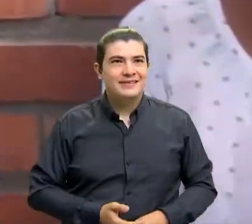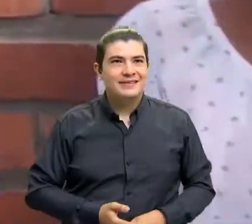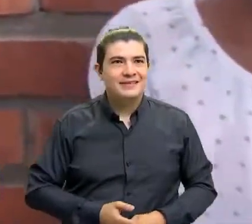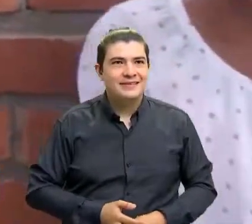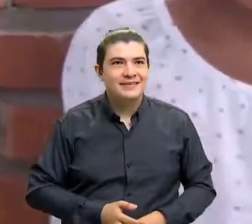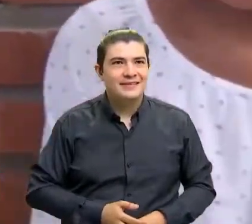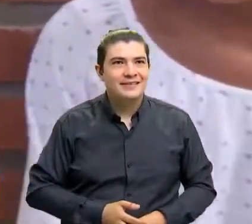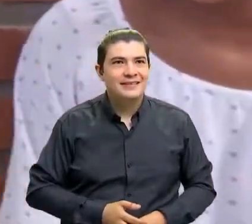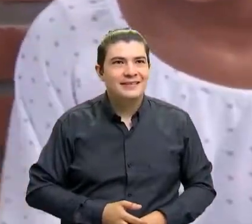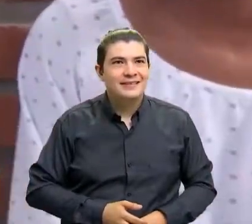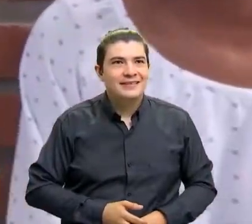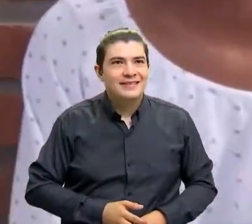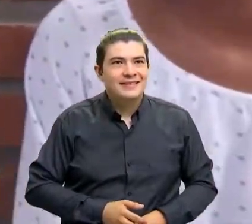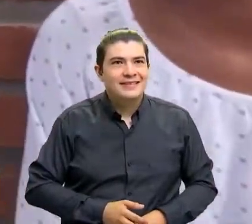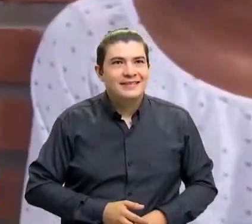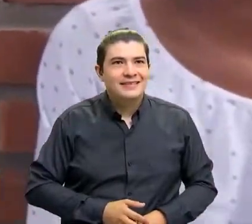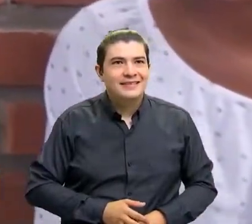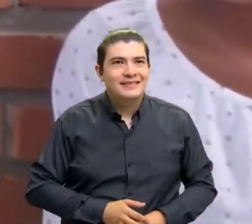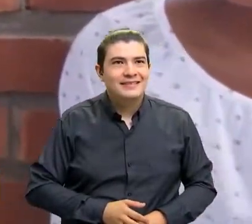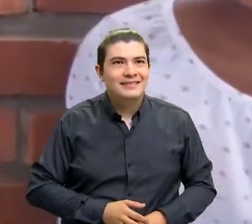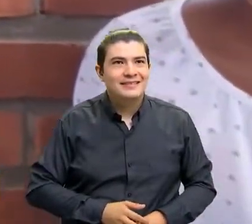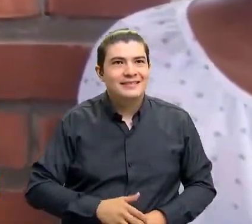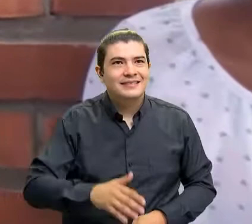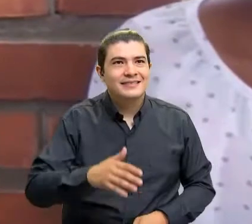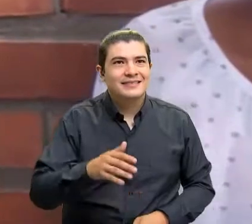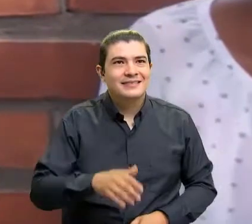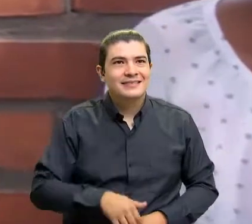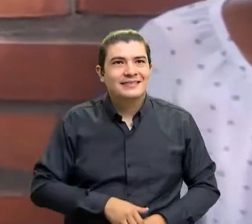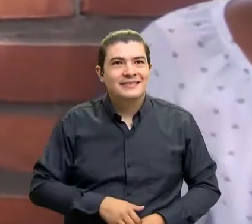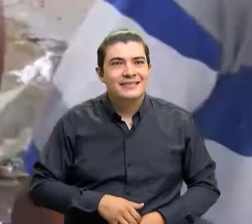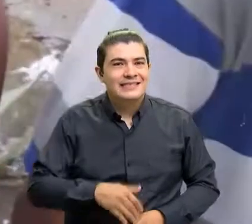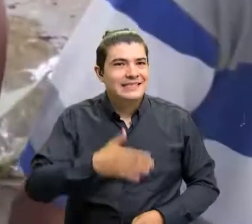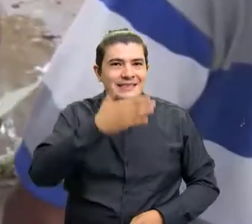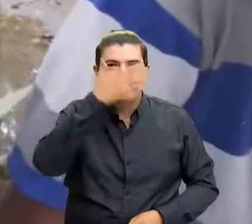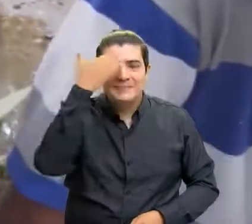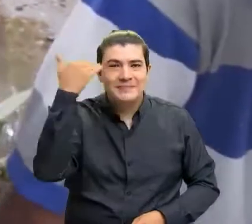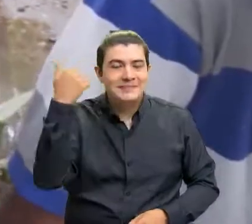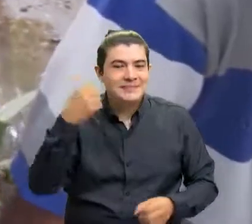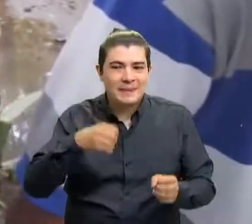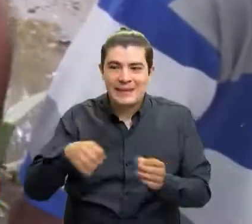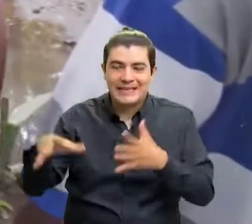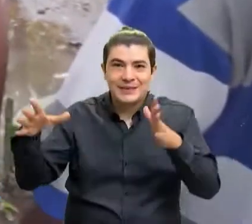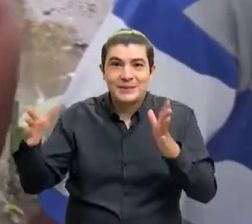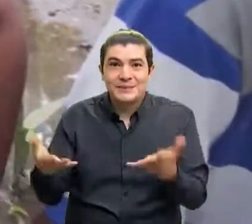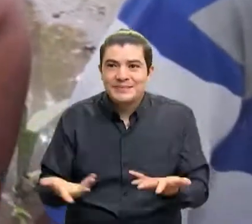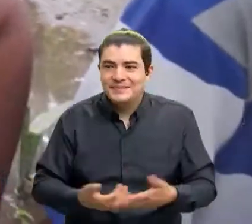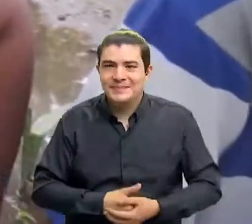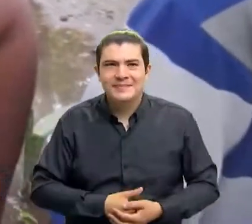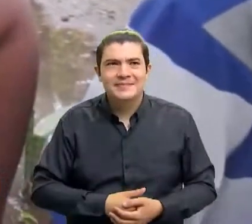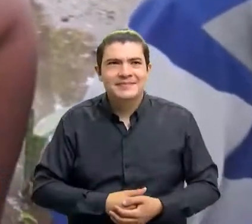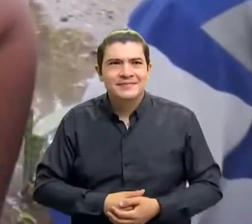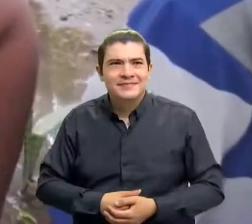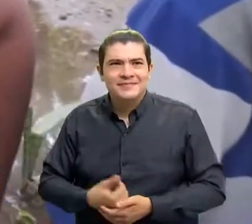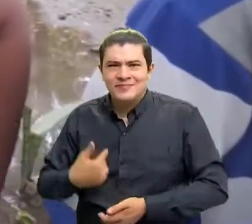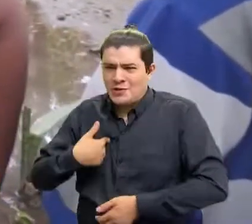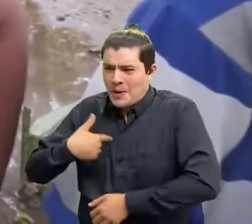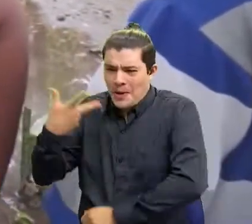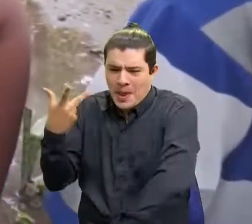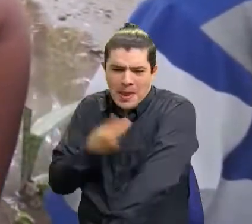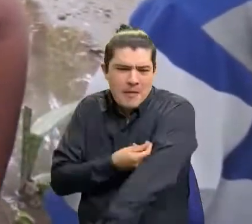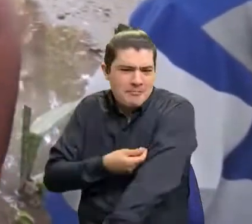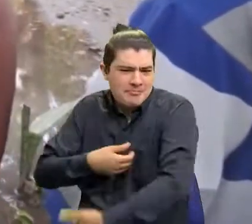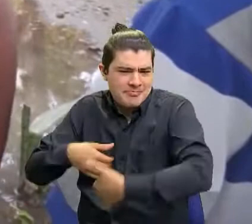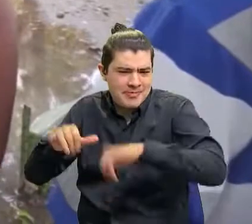bueno ella está esperando la respuesta aunque cómo está vacunada no sabéis que